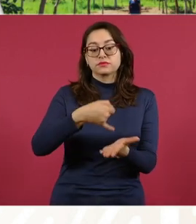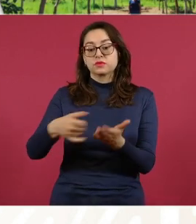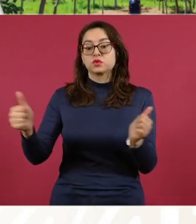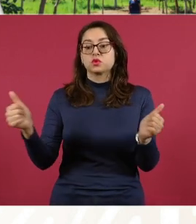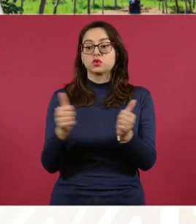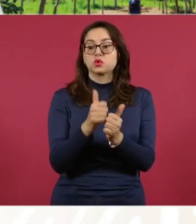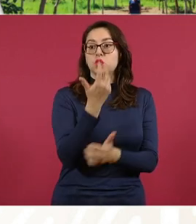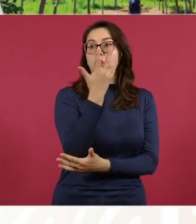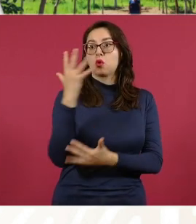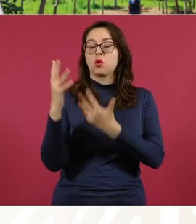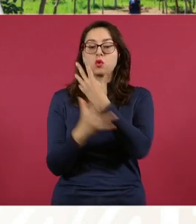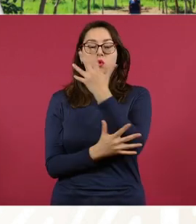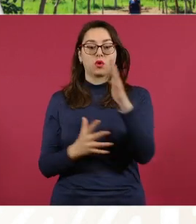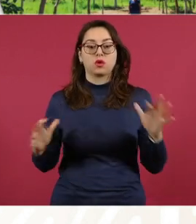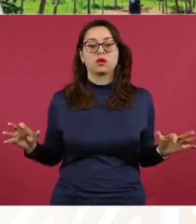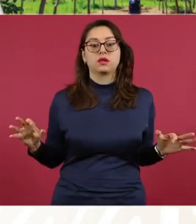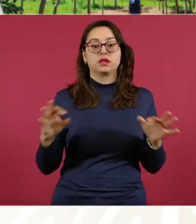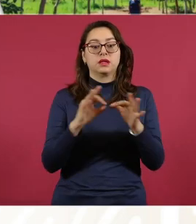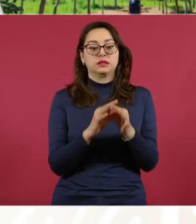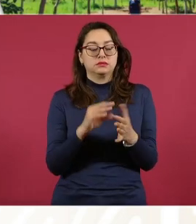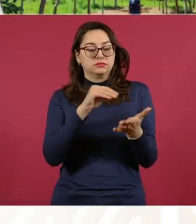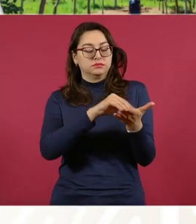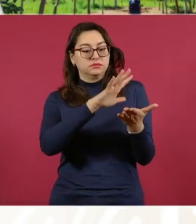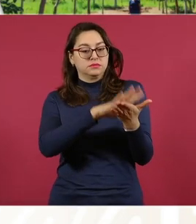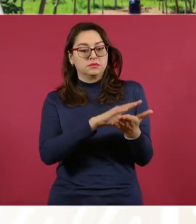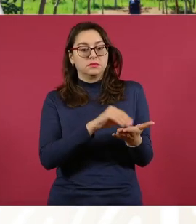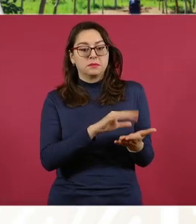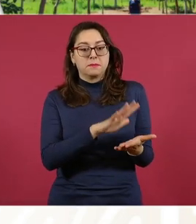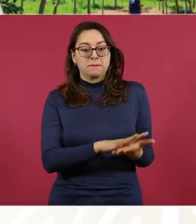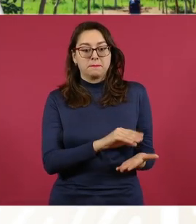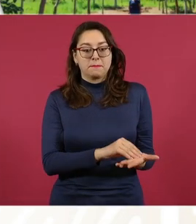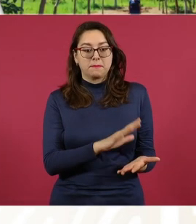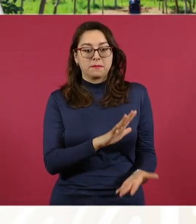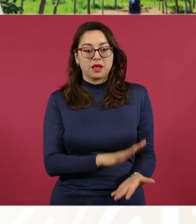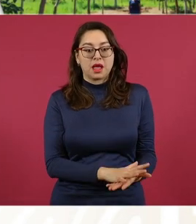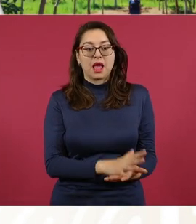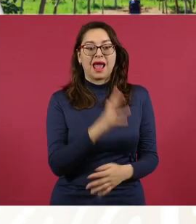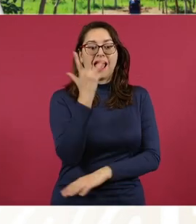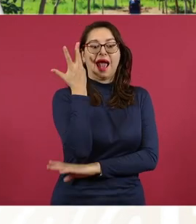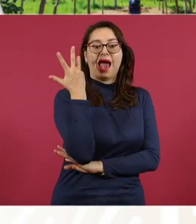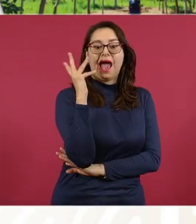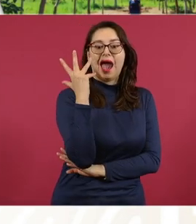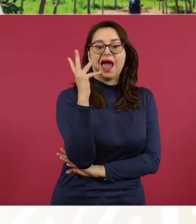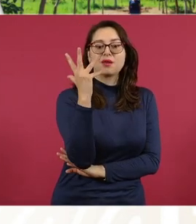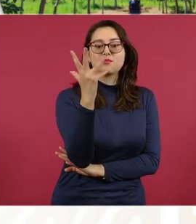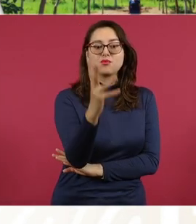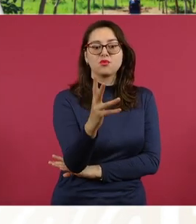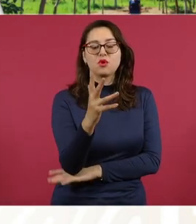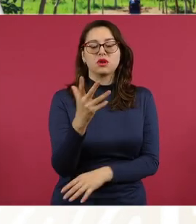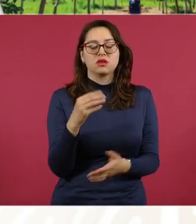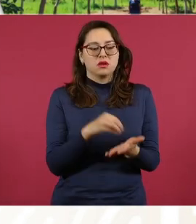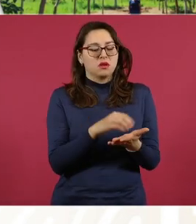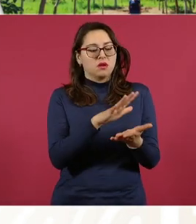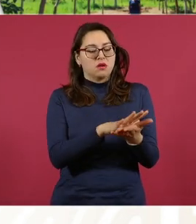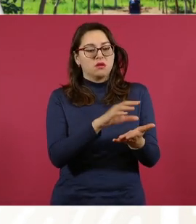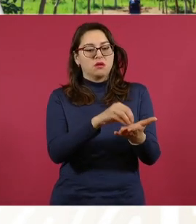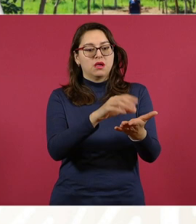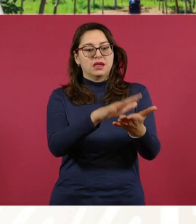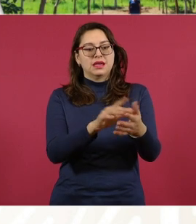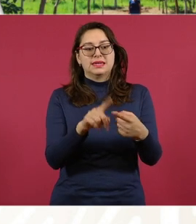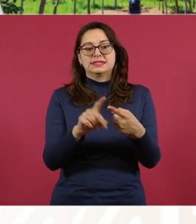1.158 millones de árboles en colaboración con las secretarías de SADER y